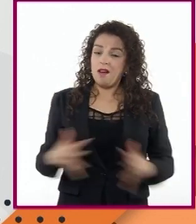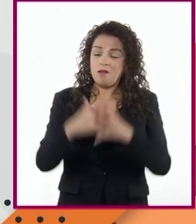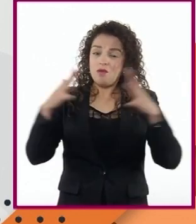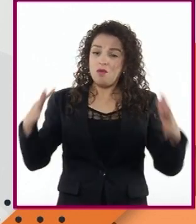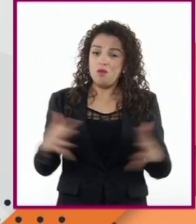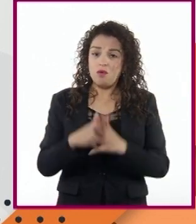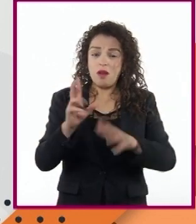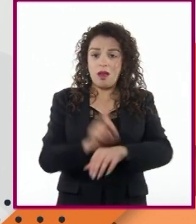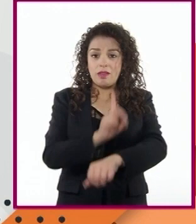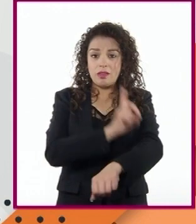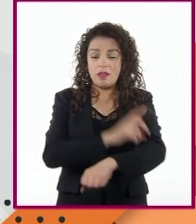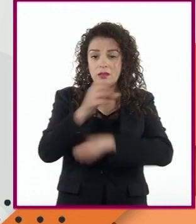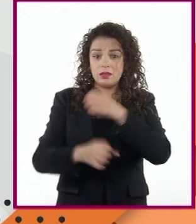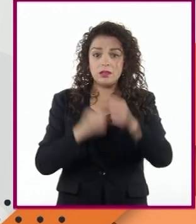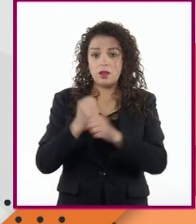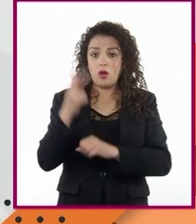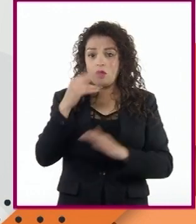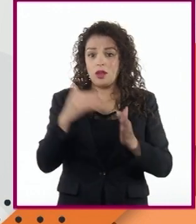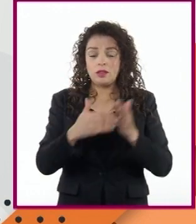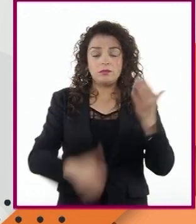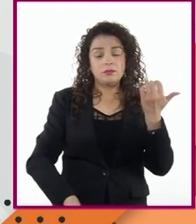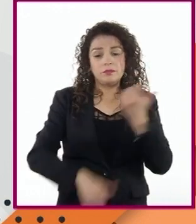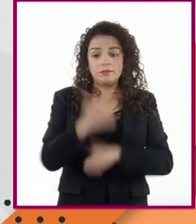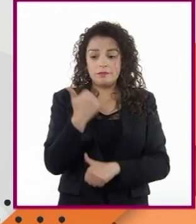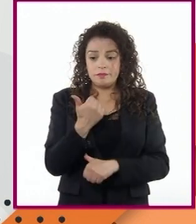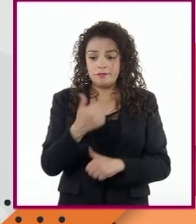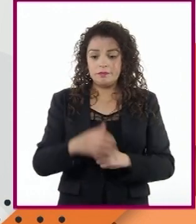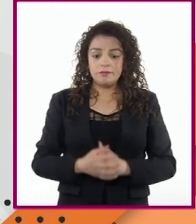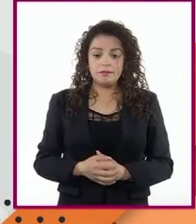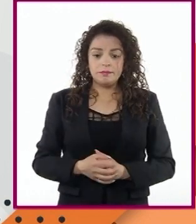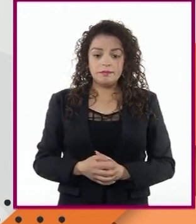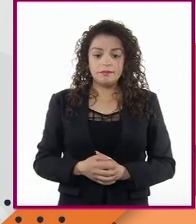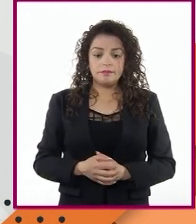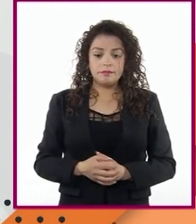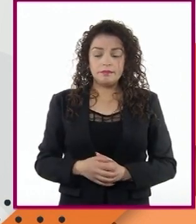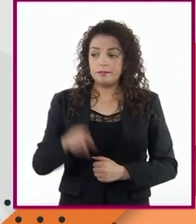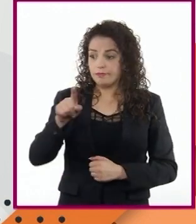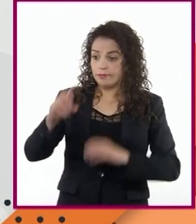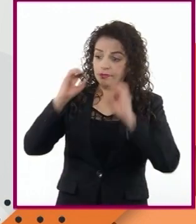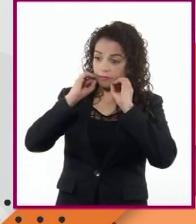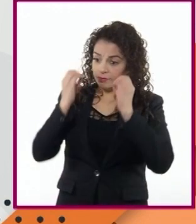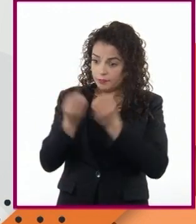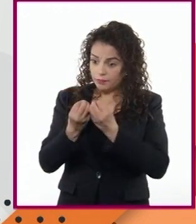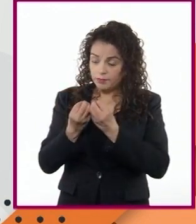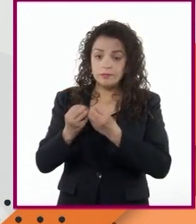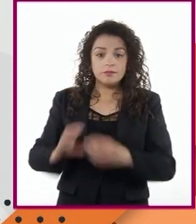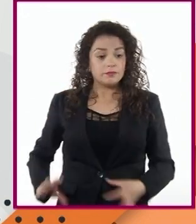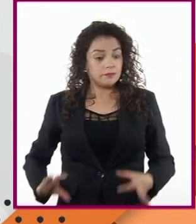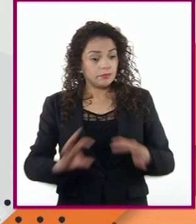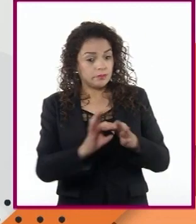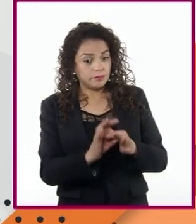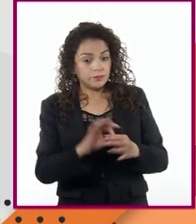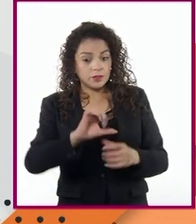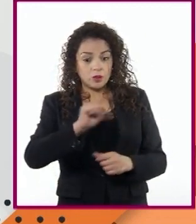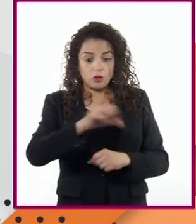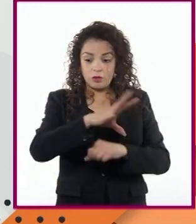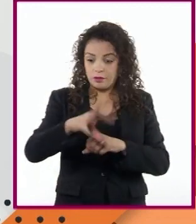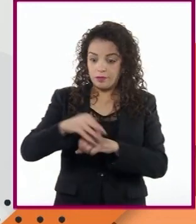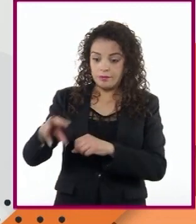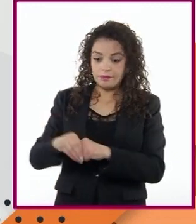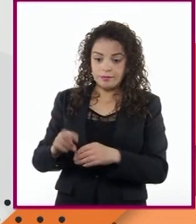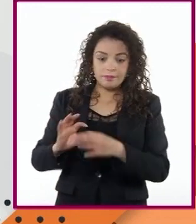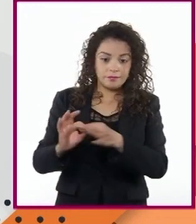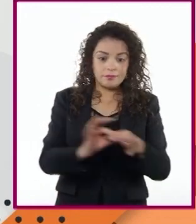desde 2011. En palabras de la organización, junto con sus aliados, UNICEF ha proporcionado, entre otras